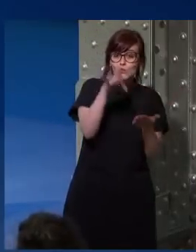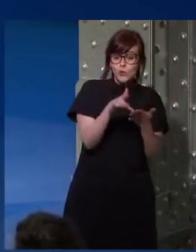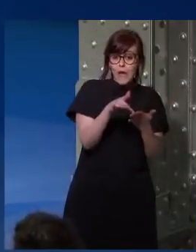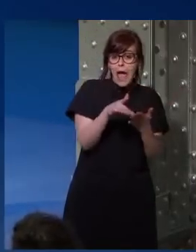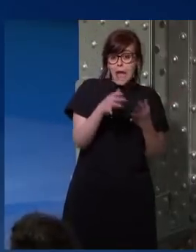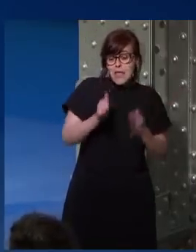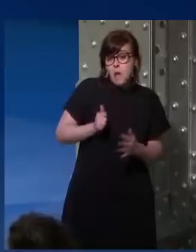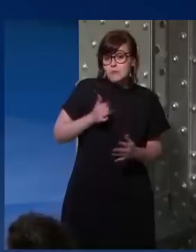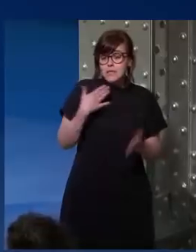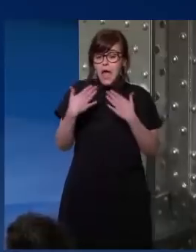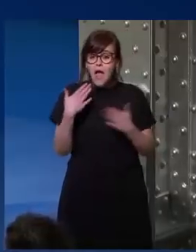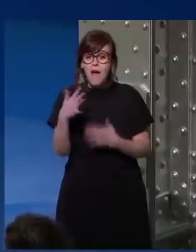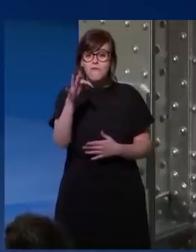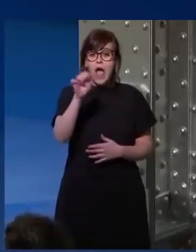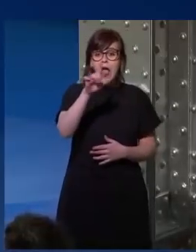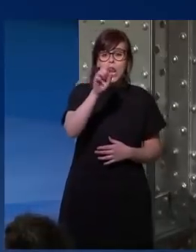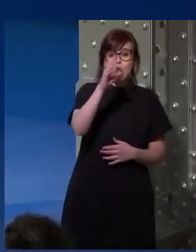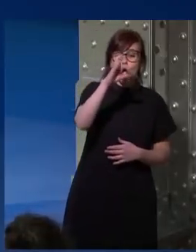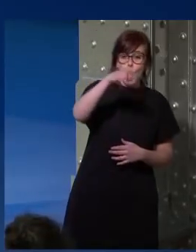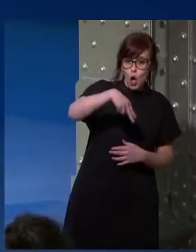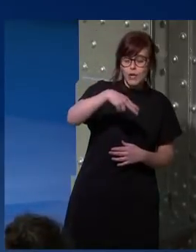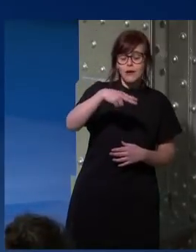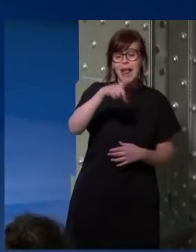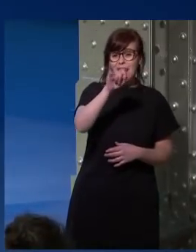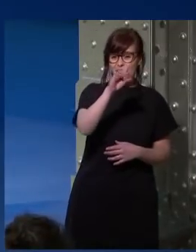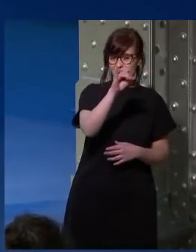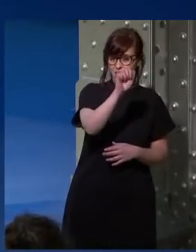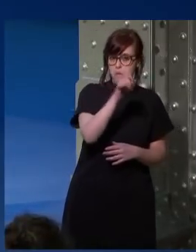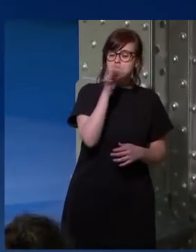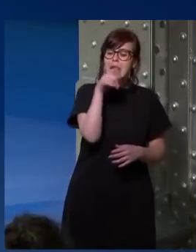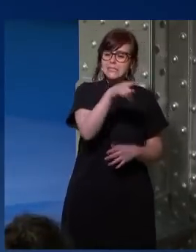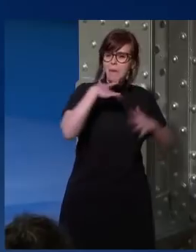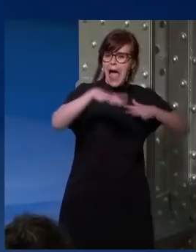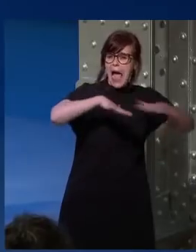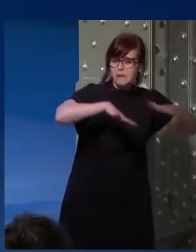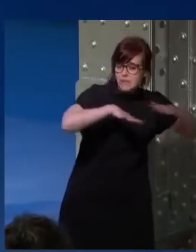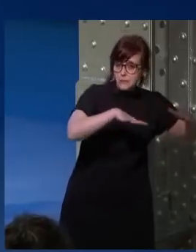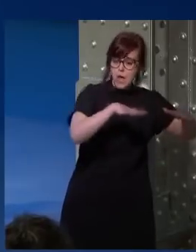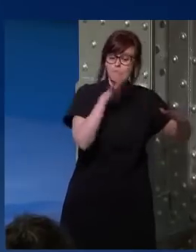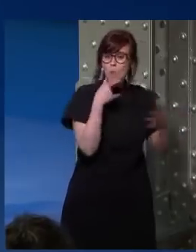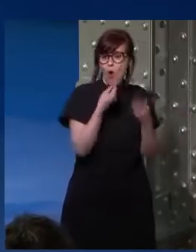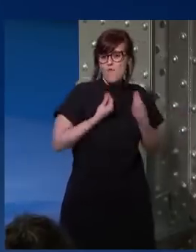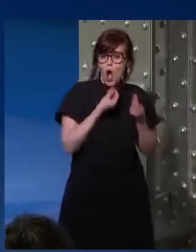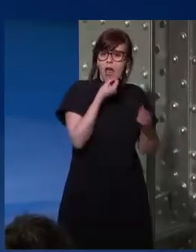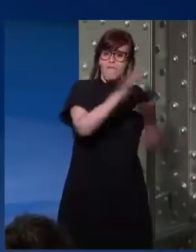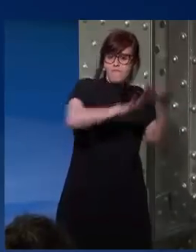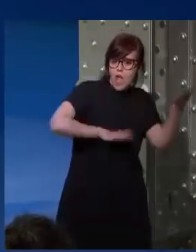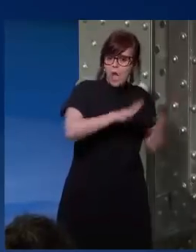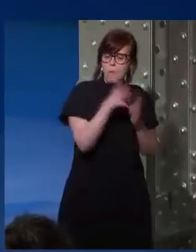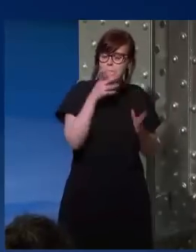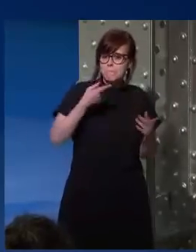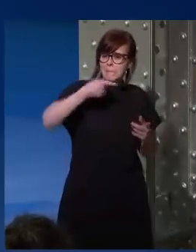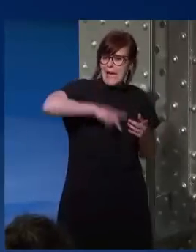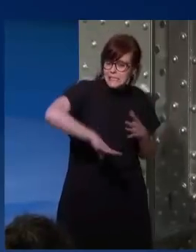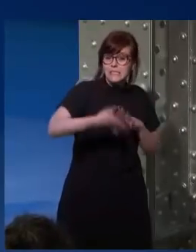las que he podido hablar, Lidia Falcón y Margarita Salas. Lidia Falcón es una mujer muy activa, ya lo cuento aquí en la biografía, y desde hace muchos meses